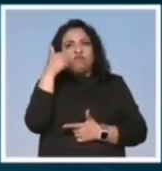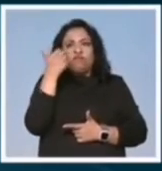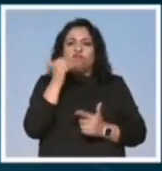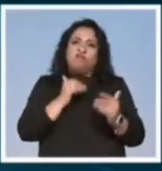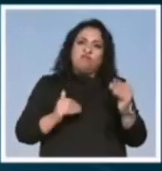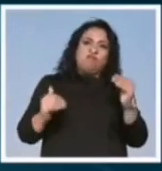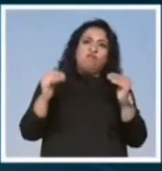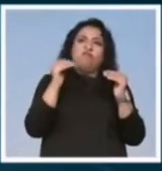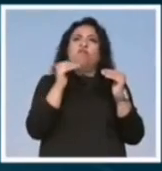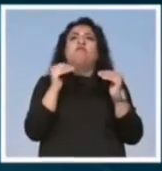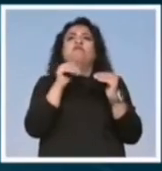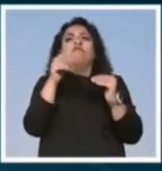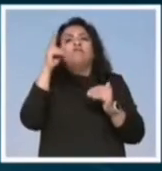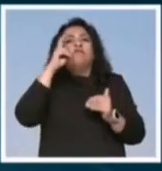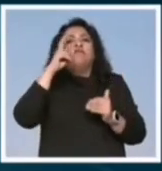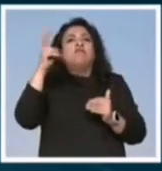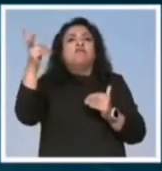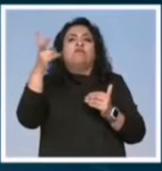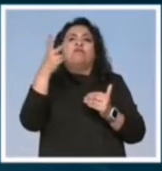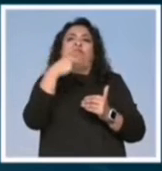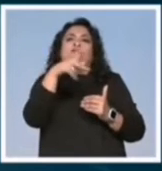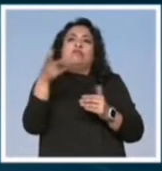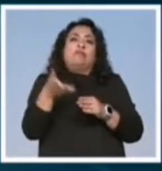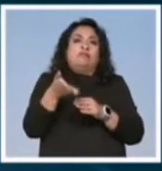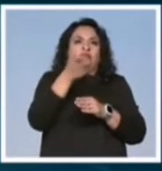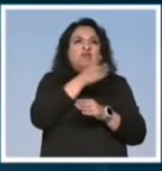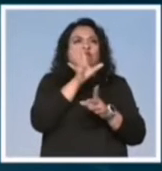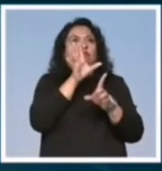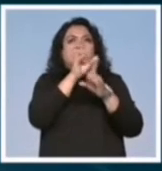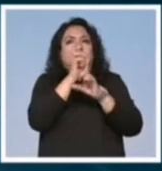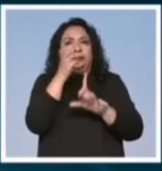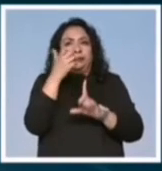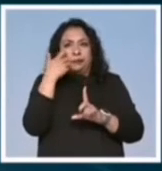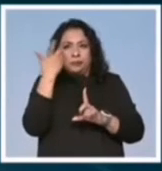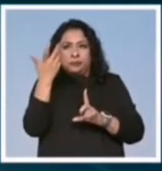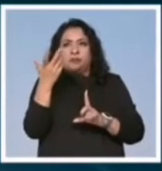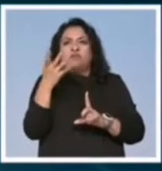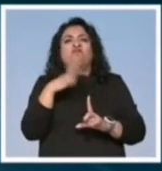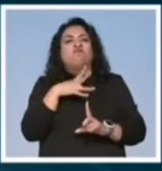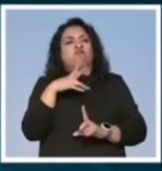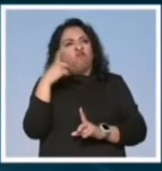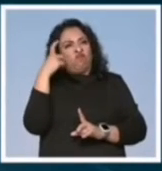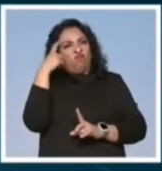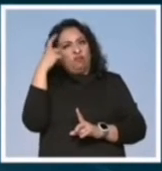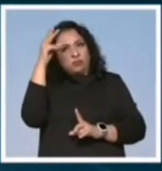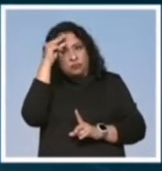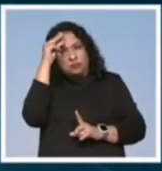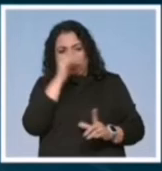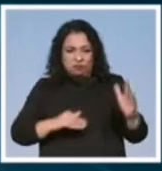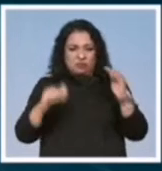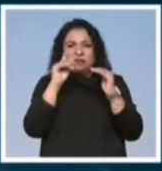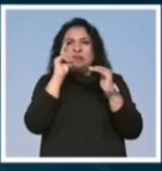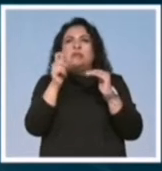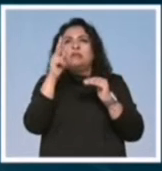altura de los sueños grandes de sus predecesores. Tuvieron la audacia de estar a la altura de los